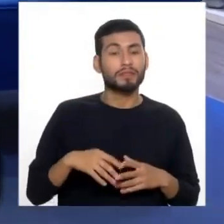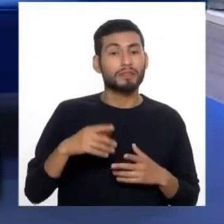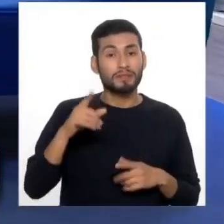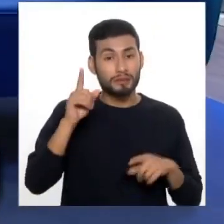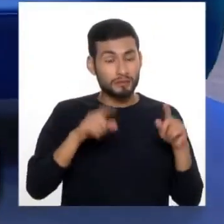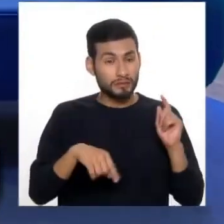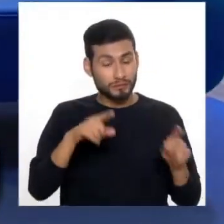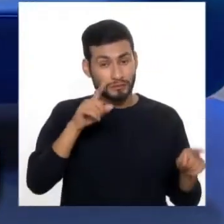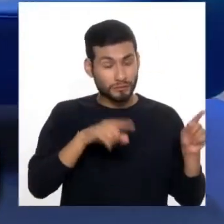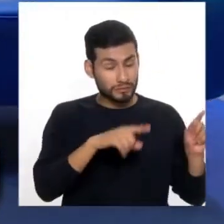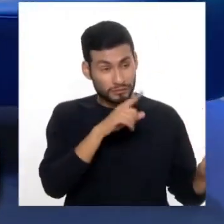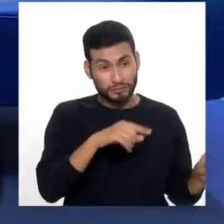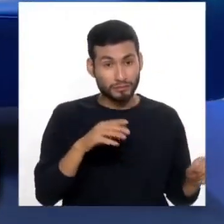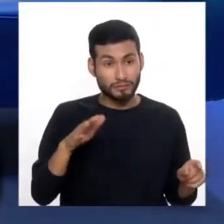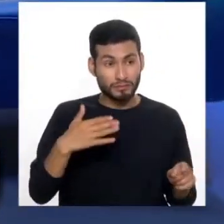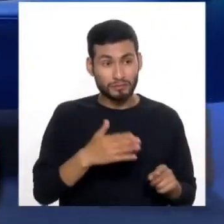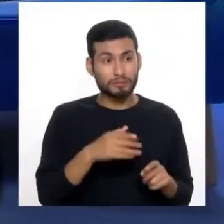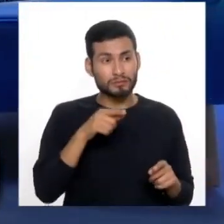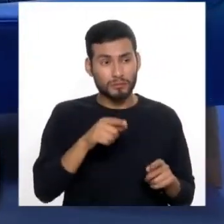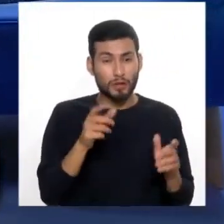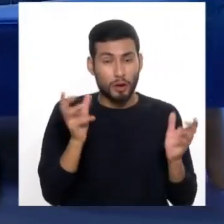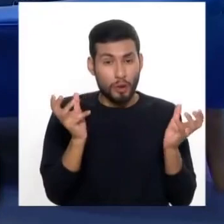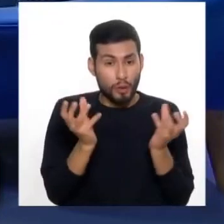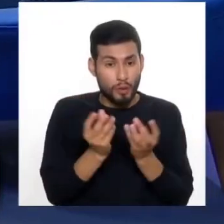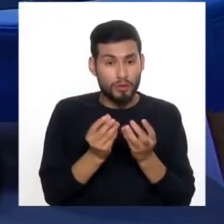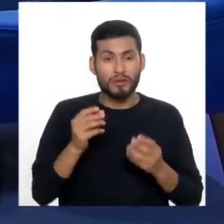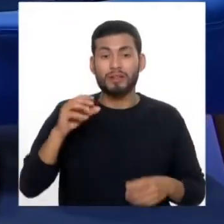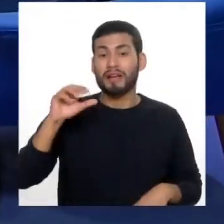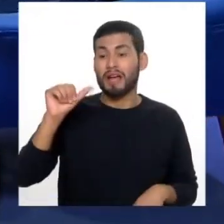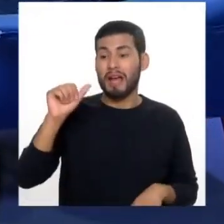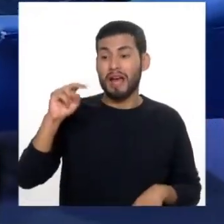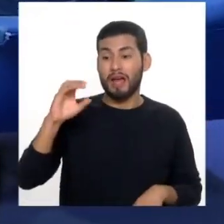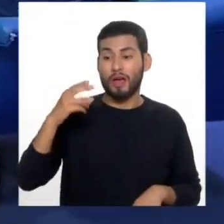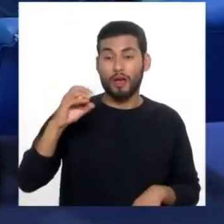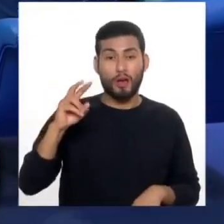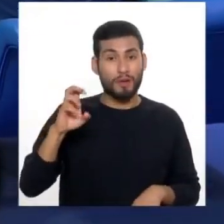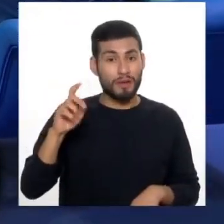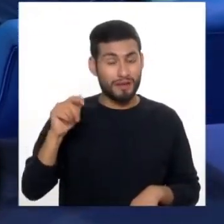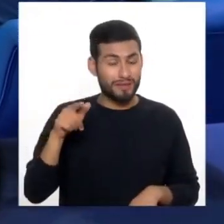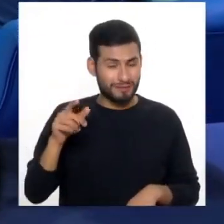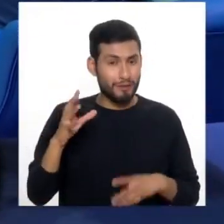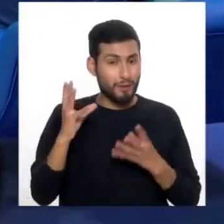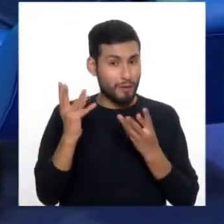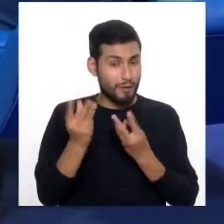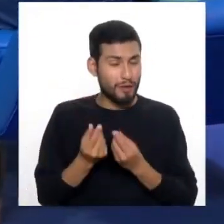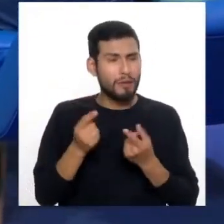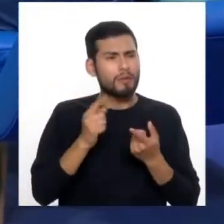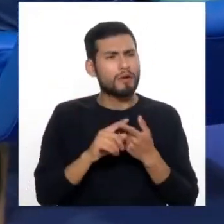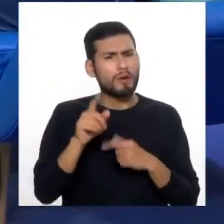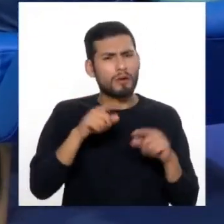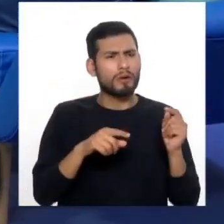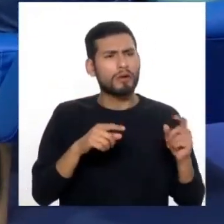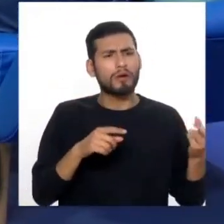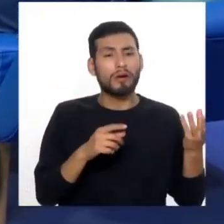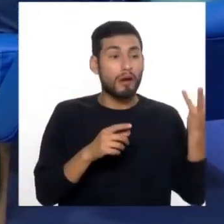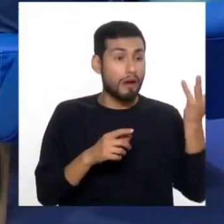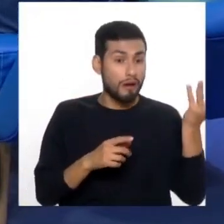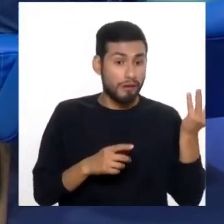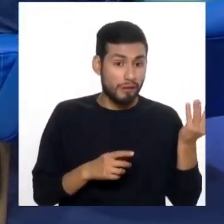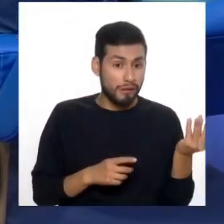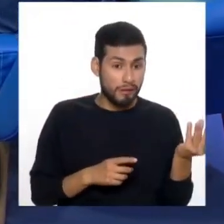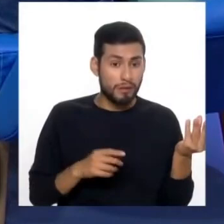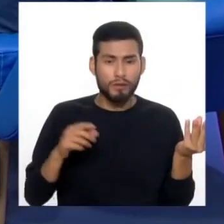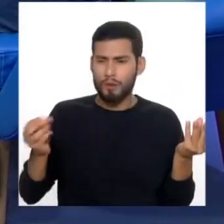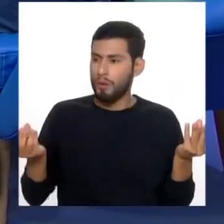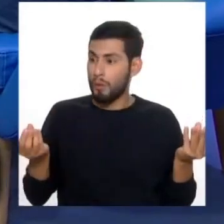algunas especies se reducen, la anchoveta, ¿no? Es el ejemplo más visible, pero también hay incremento de